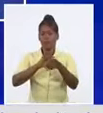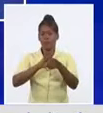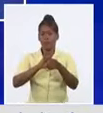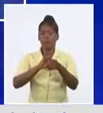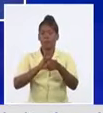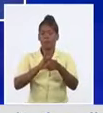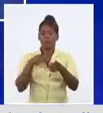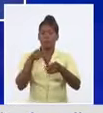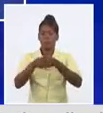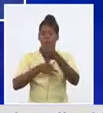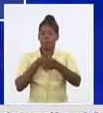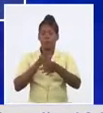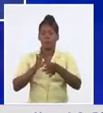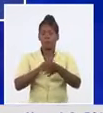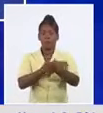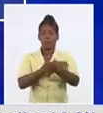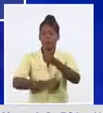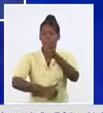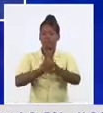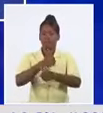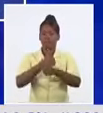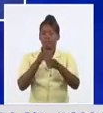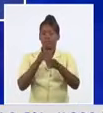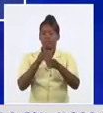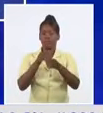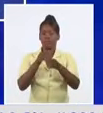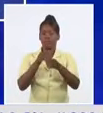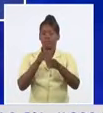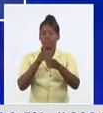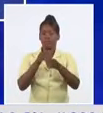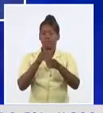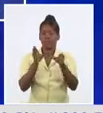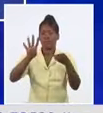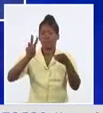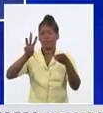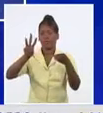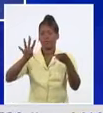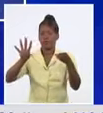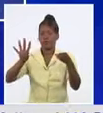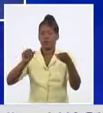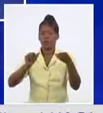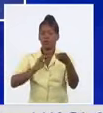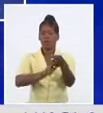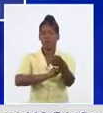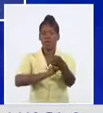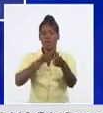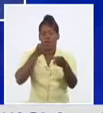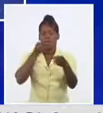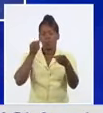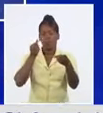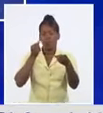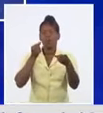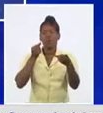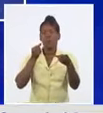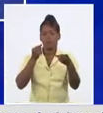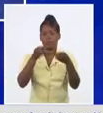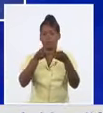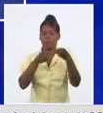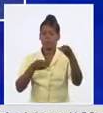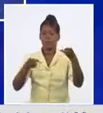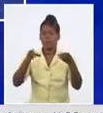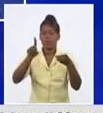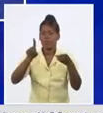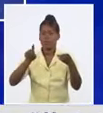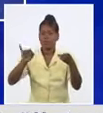La hipertensión arterial, 34 de los fallecidos, diabetes mellitus en